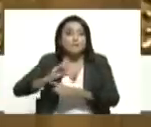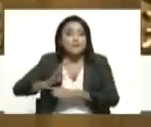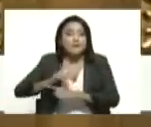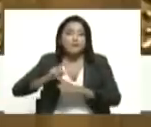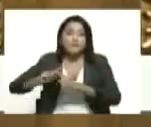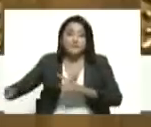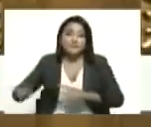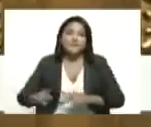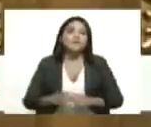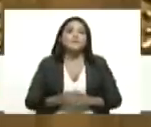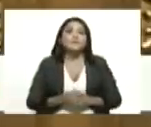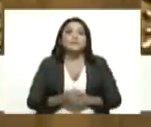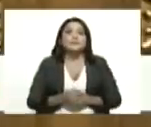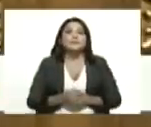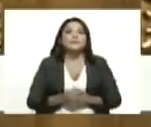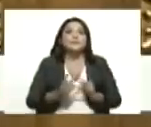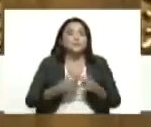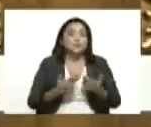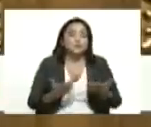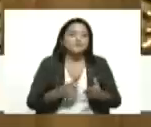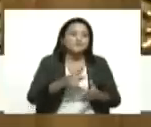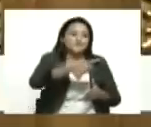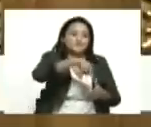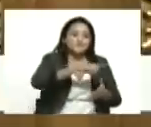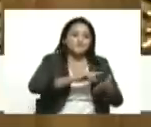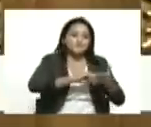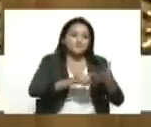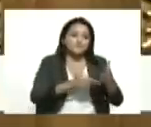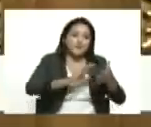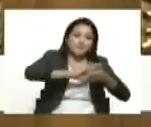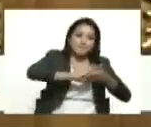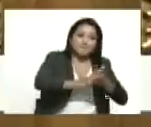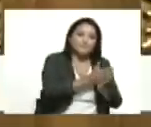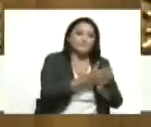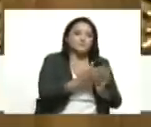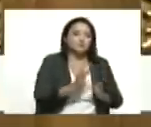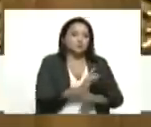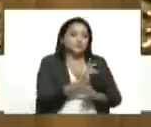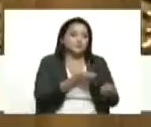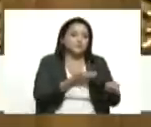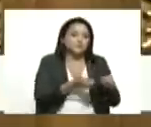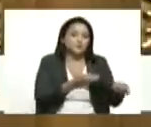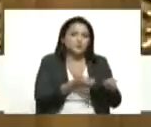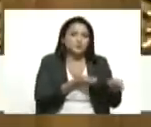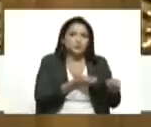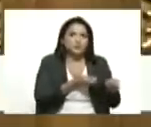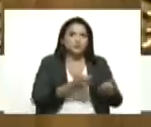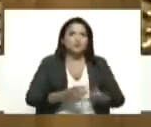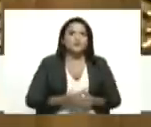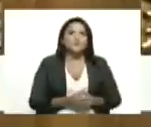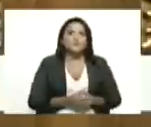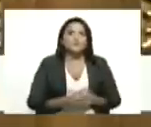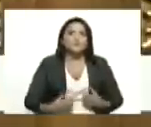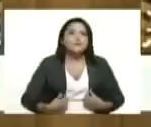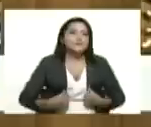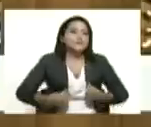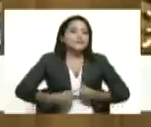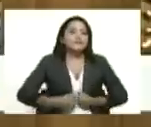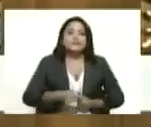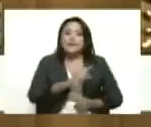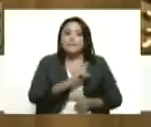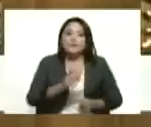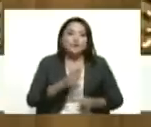La figura de la extinción de dominio procede mediante sentencia, sin contraprestación ni compensación de